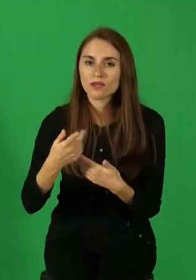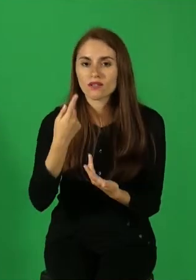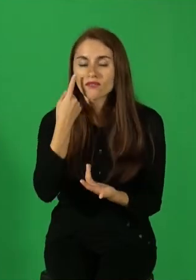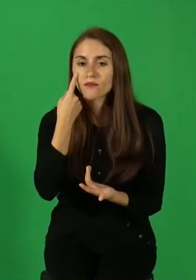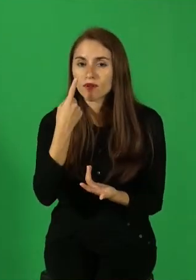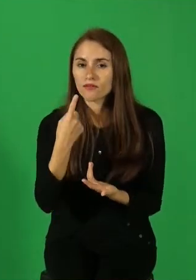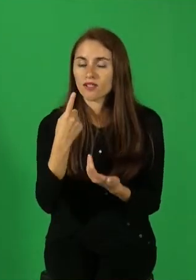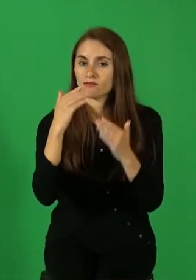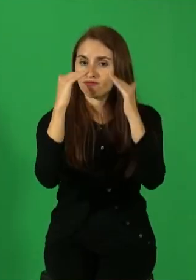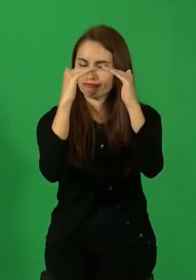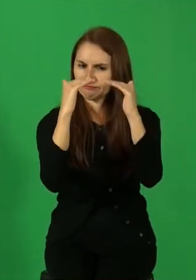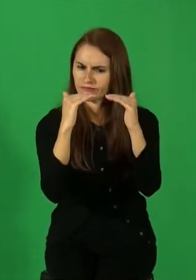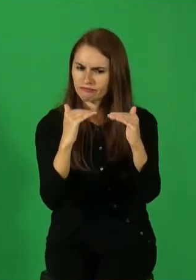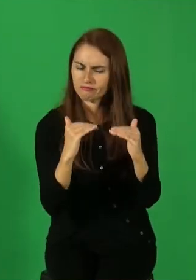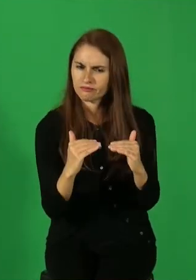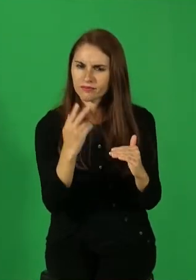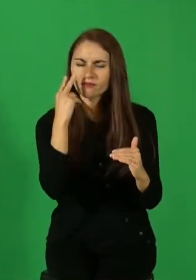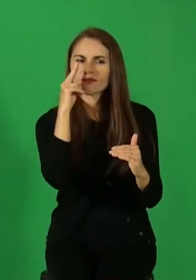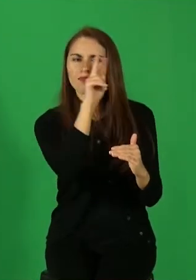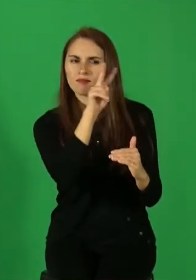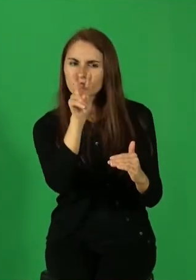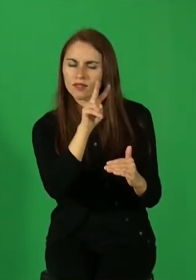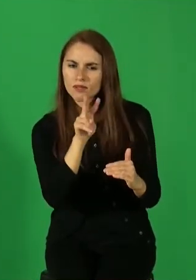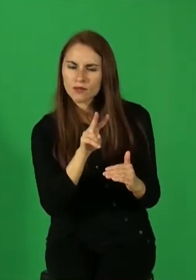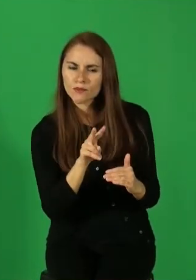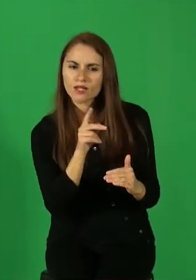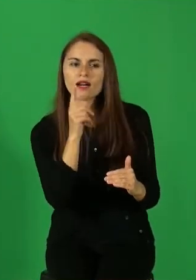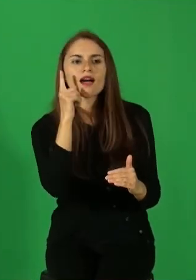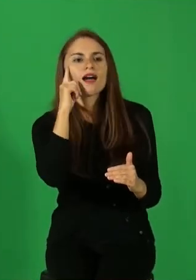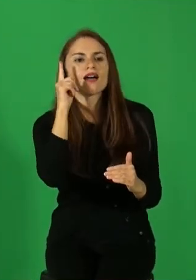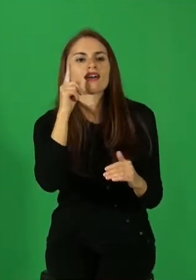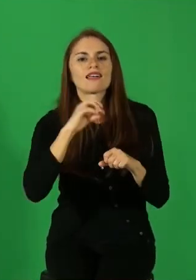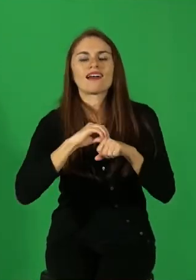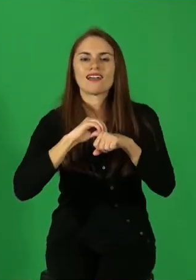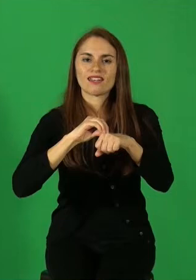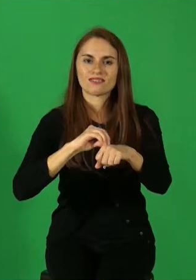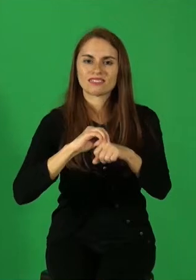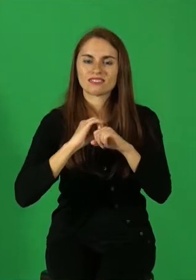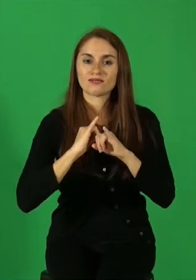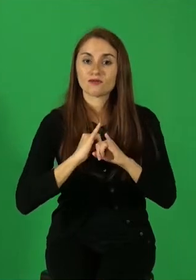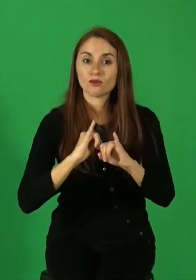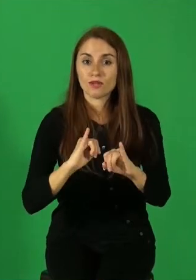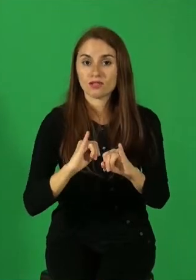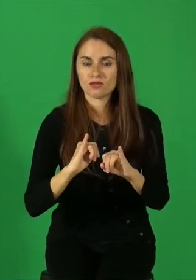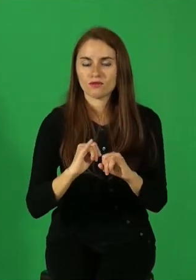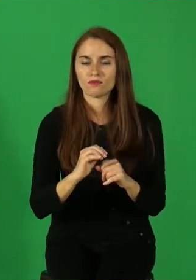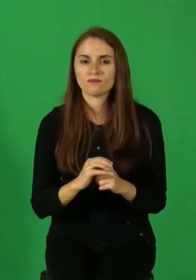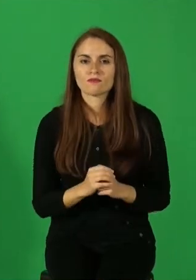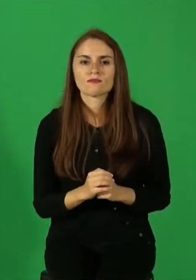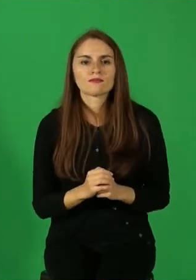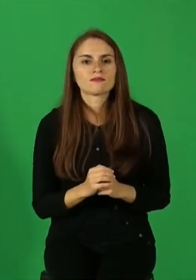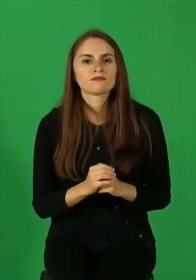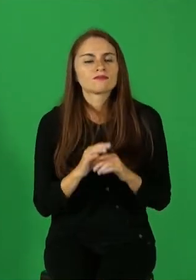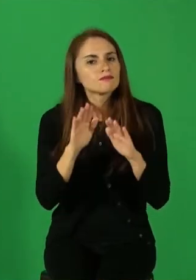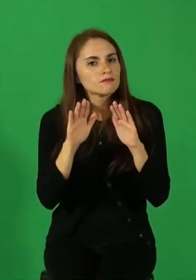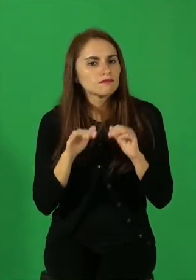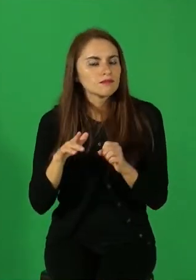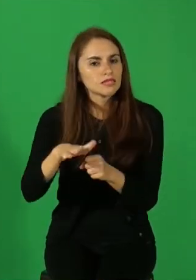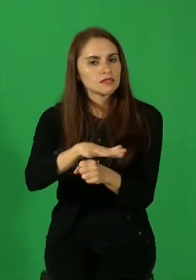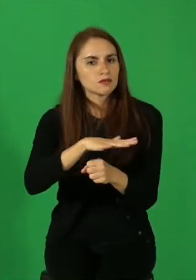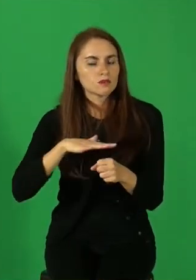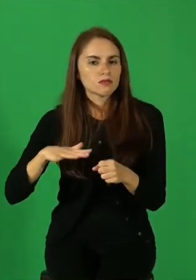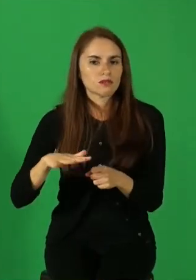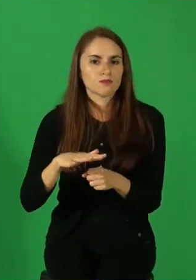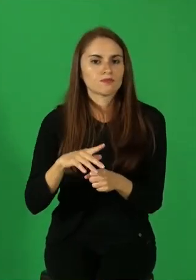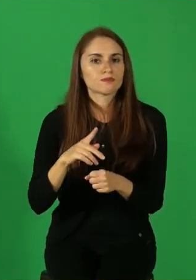va avanzando el texto, también se va mencionando dicha situación, pero ya